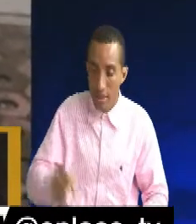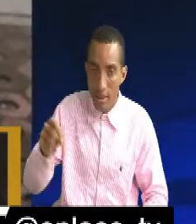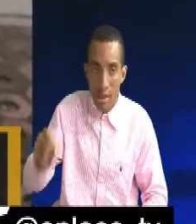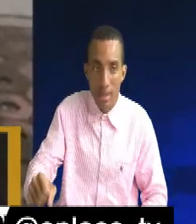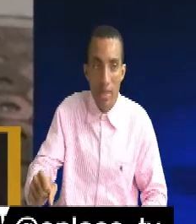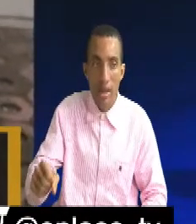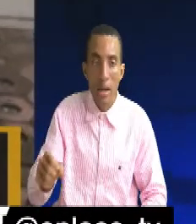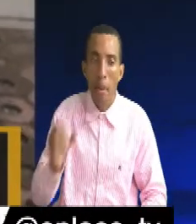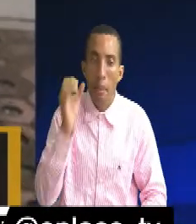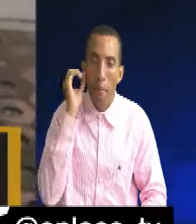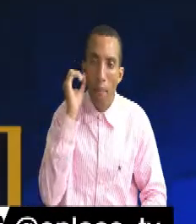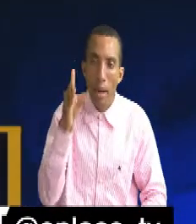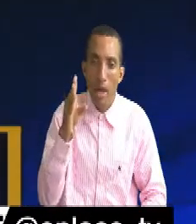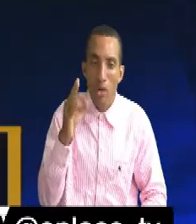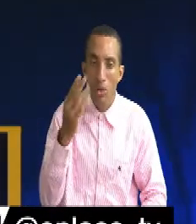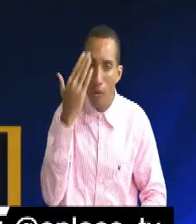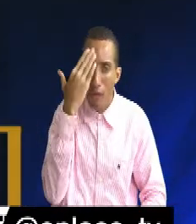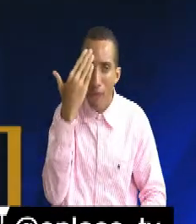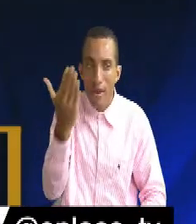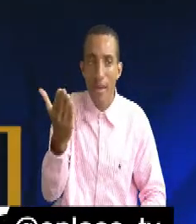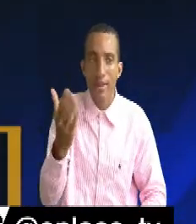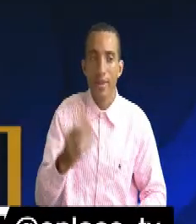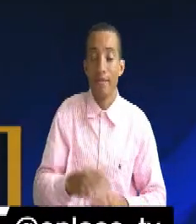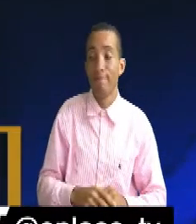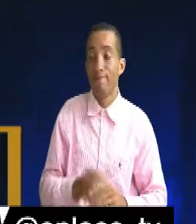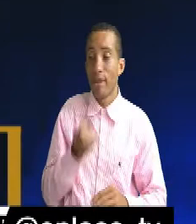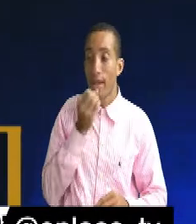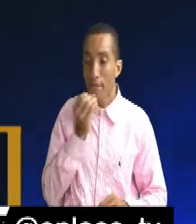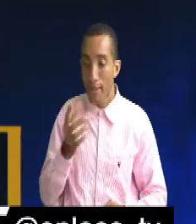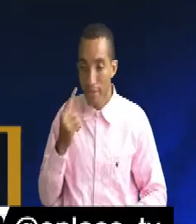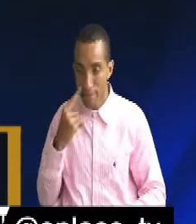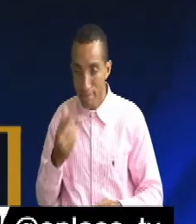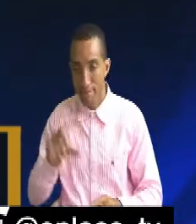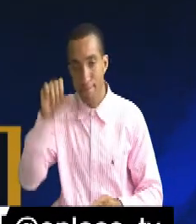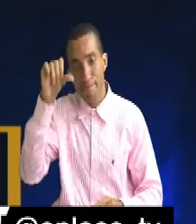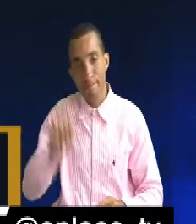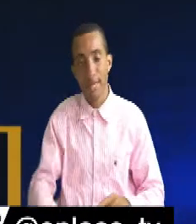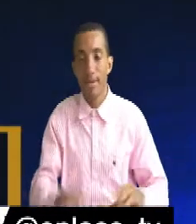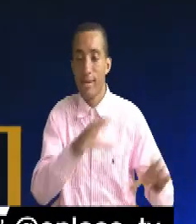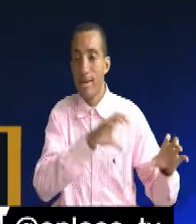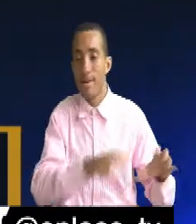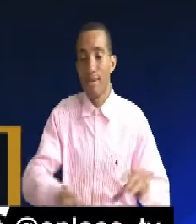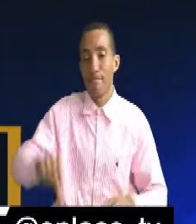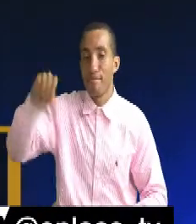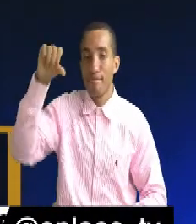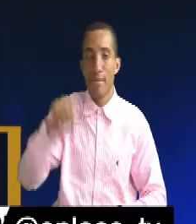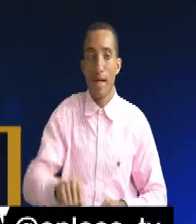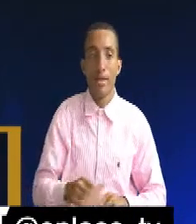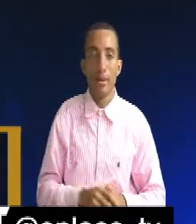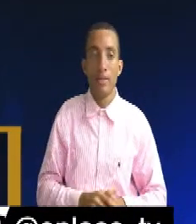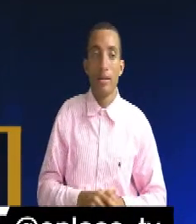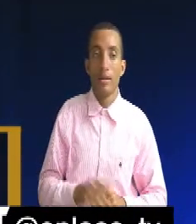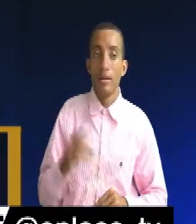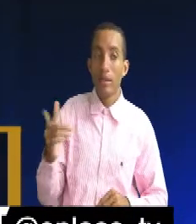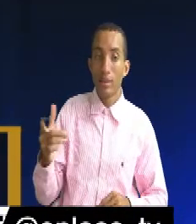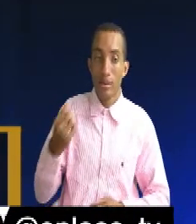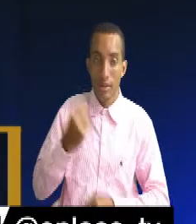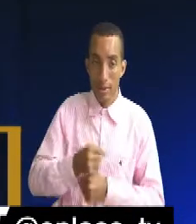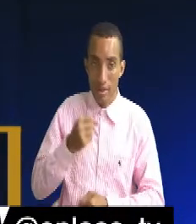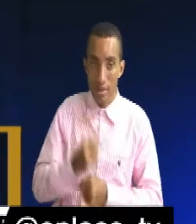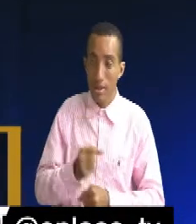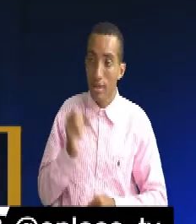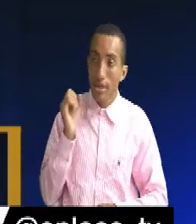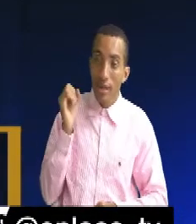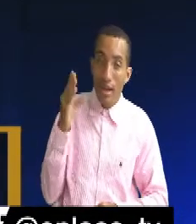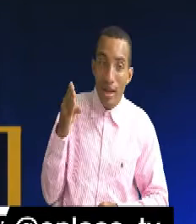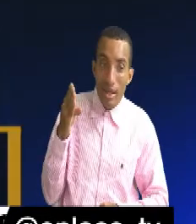de la zona. Nuestro reportero denuncia que el mal comportamiento se repite, al parecer, por una empleada de la sucursal bancaria,